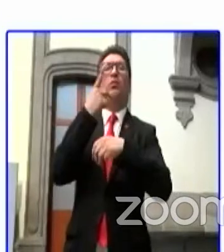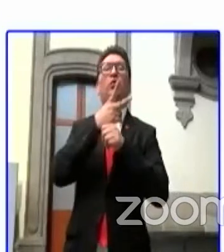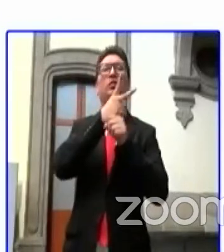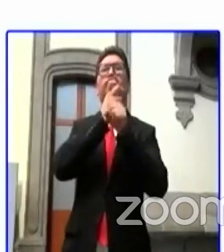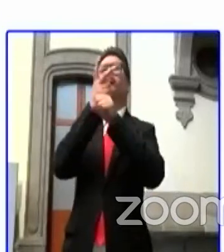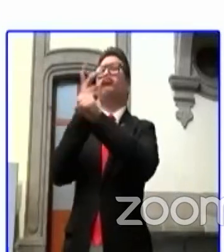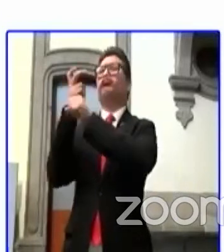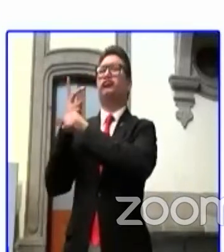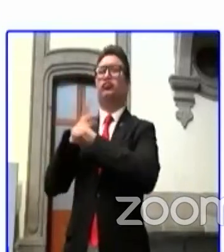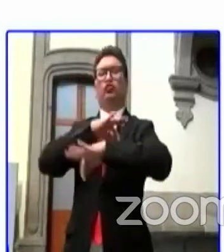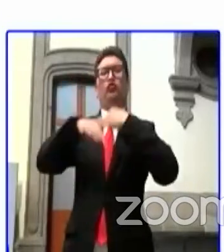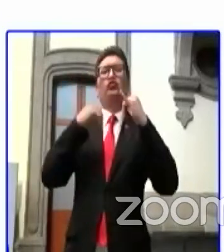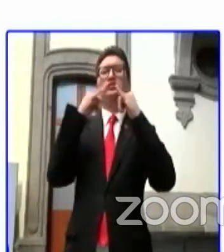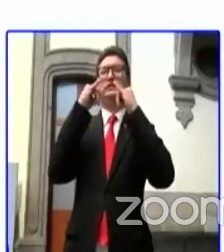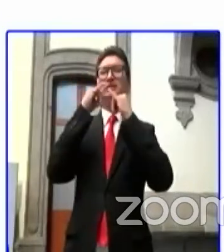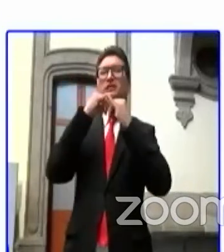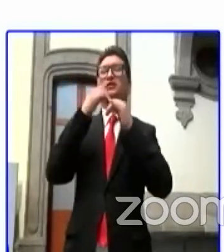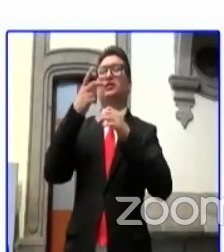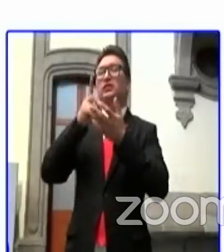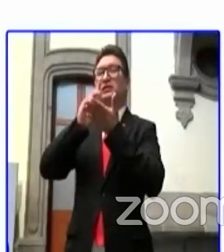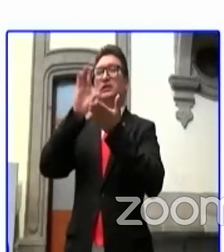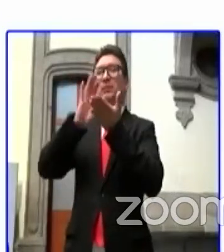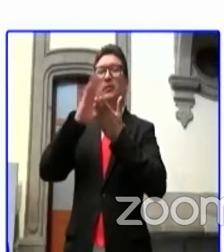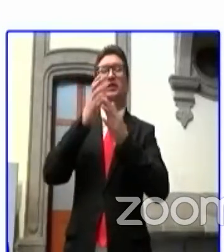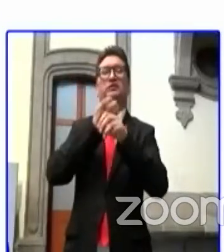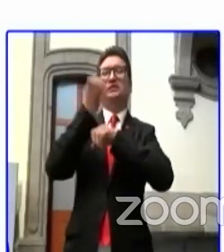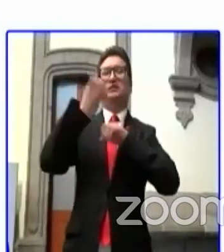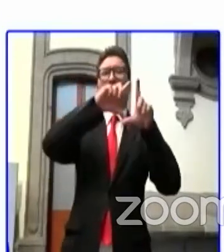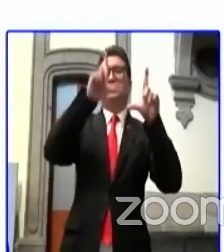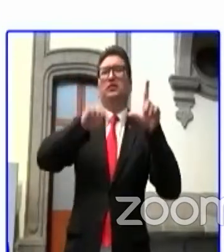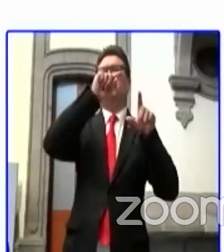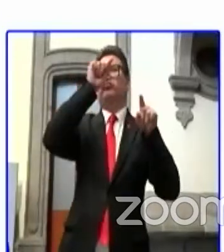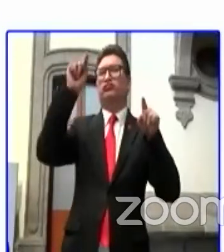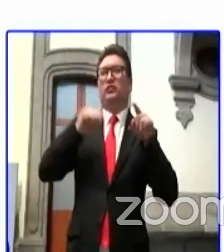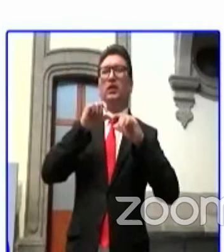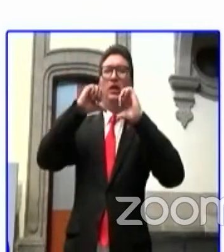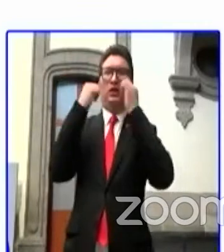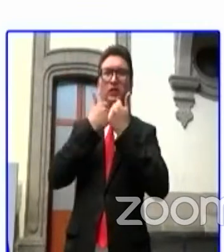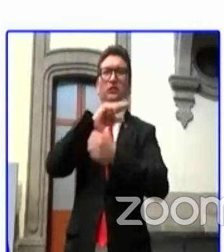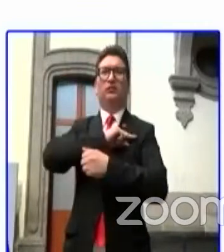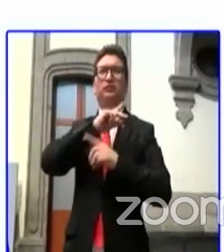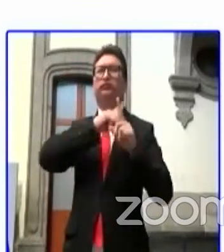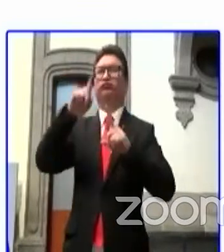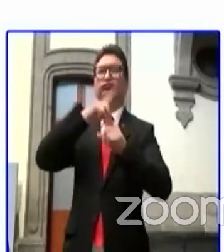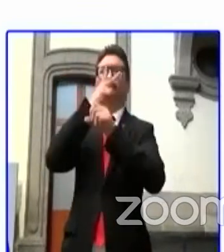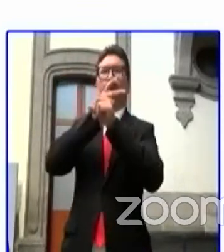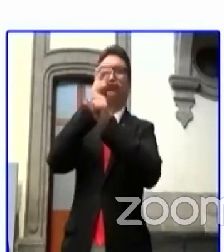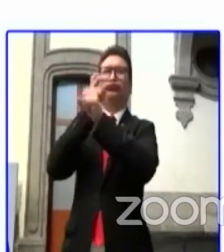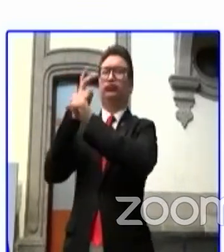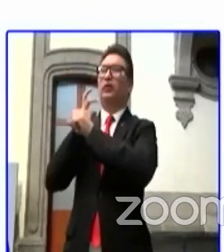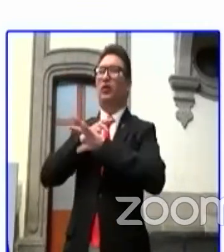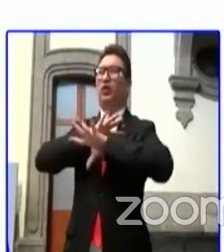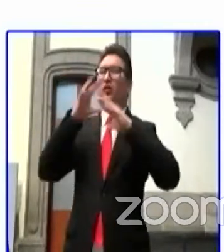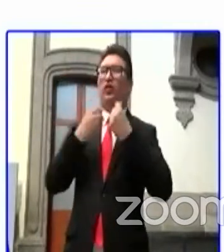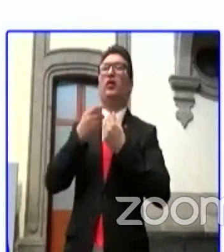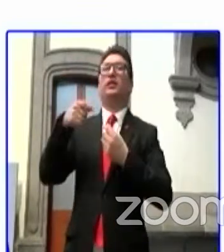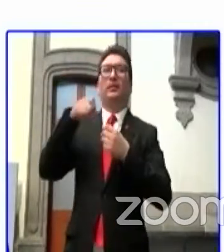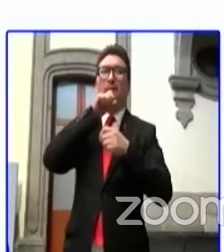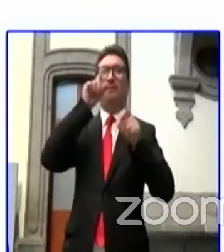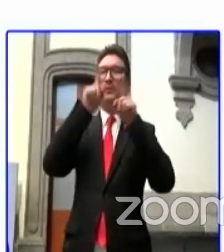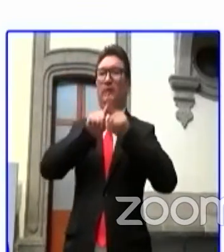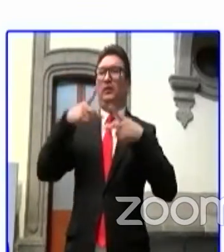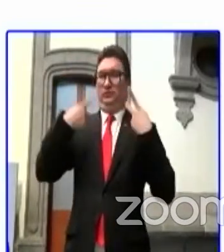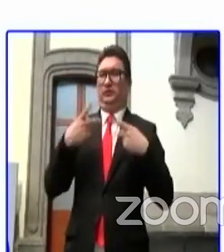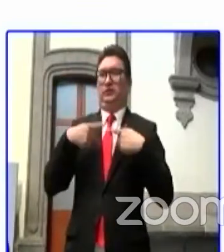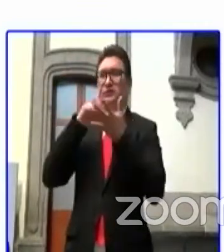de los estados, a las organizaciones, sector público, sector privado, y por supuesto a las mismas personas